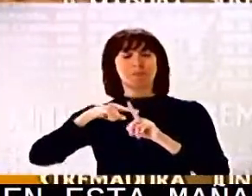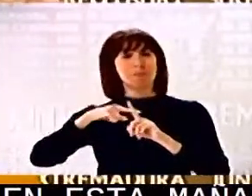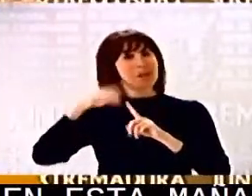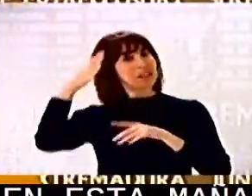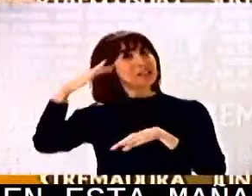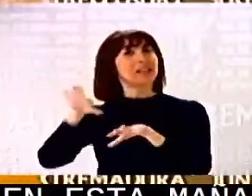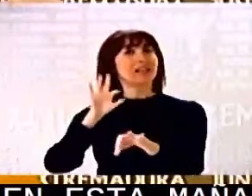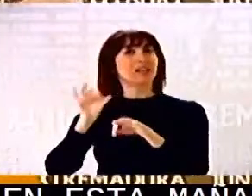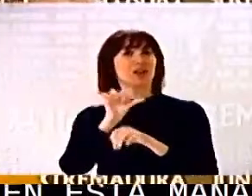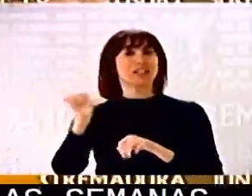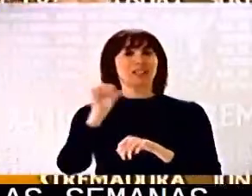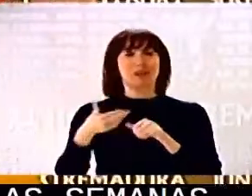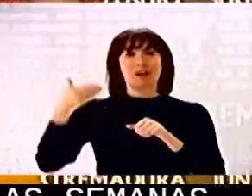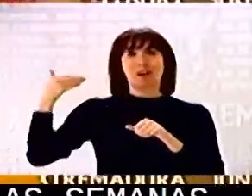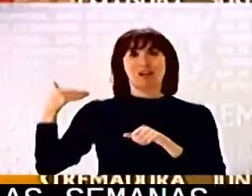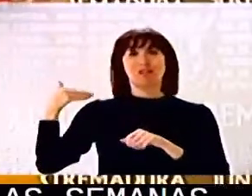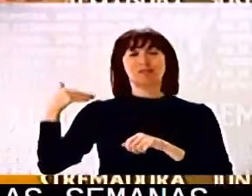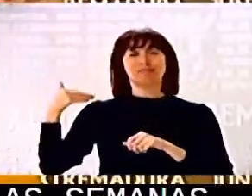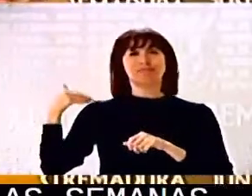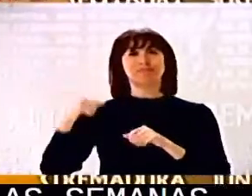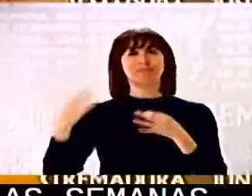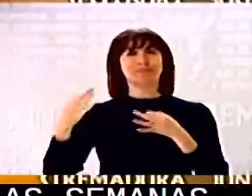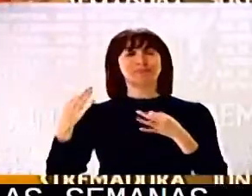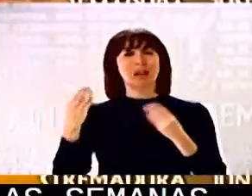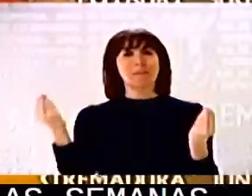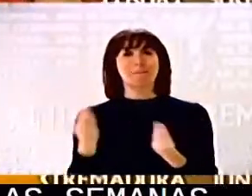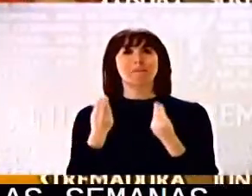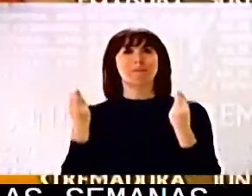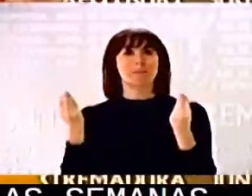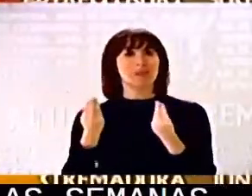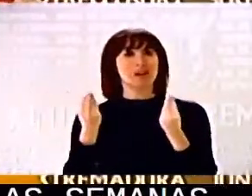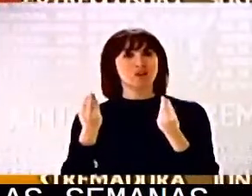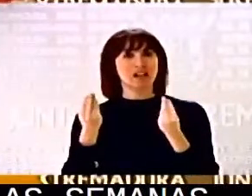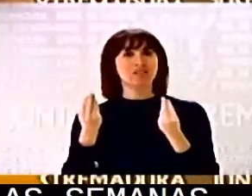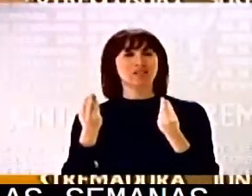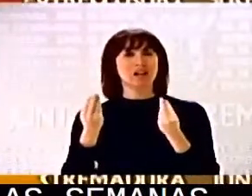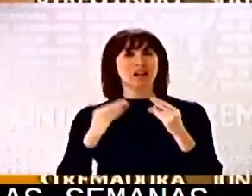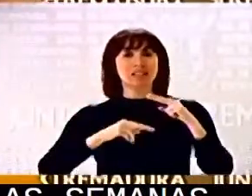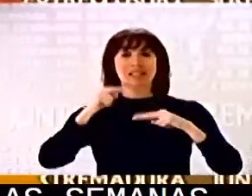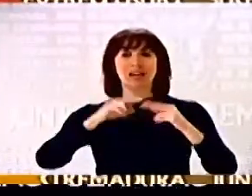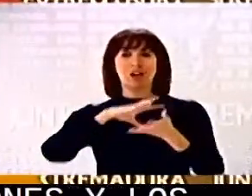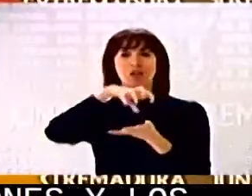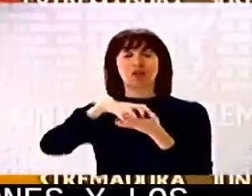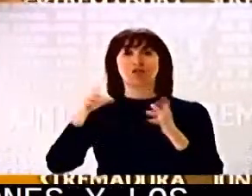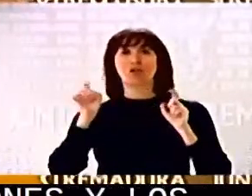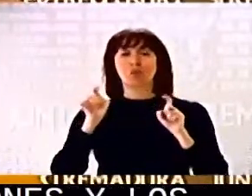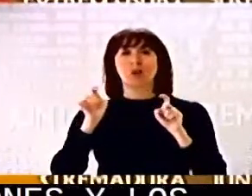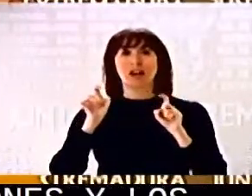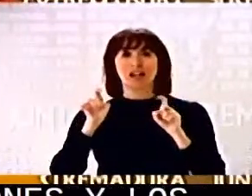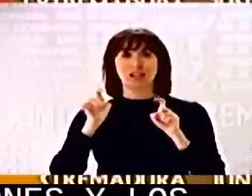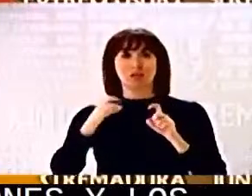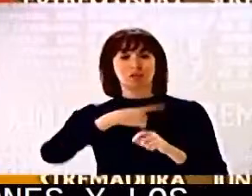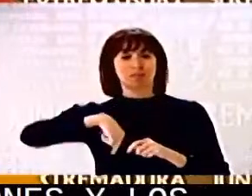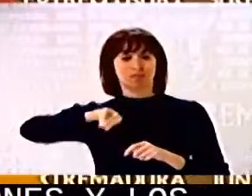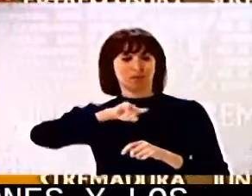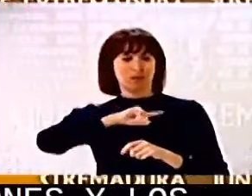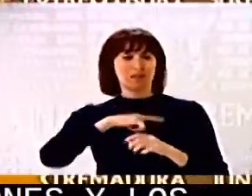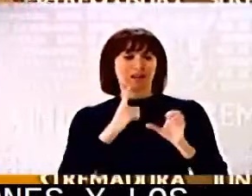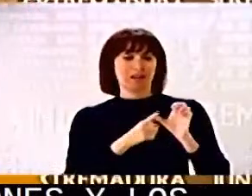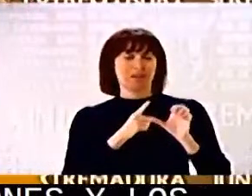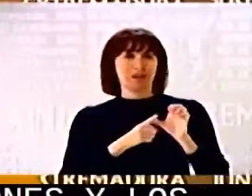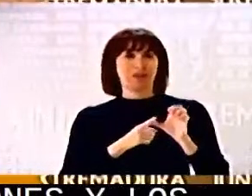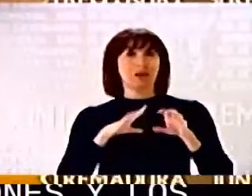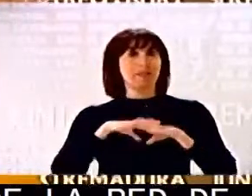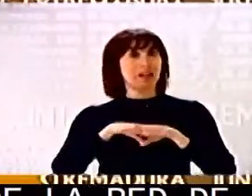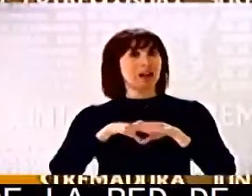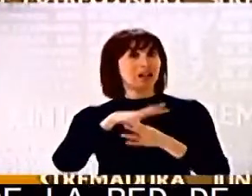de las semanas anteriores, la mejora de las instalaciones y los centros educativos de nuestra región, de la red de